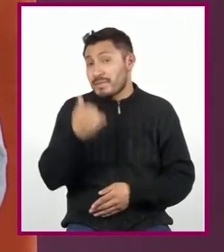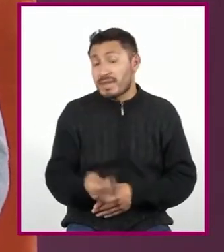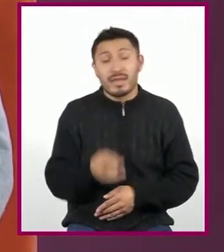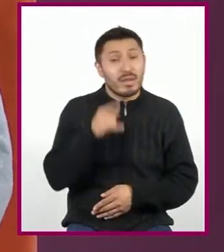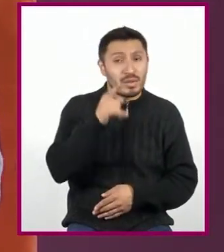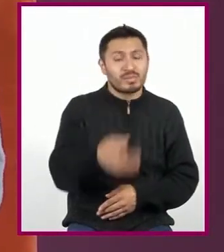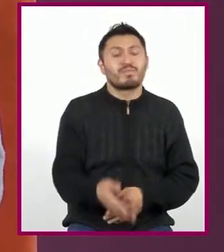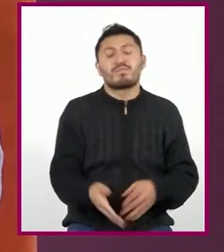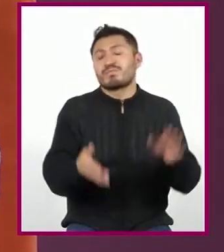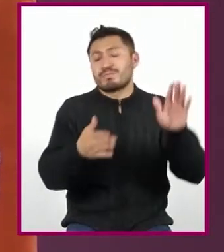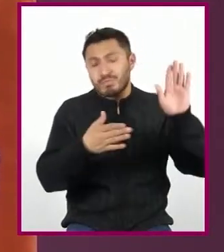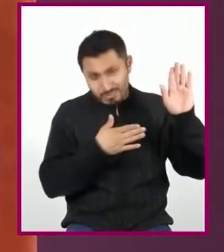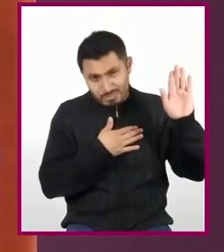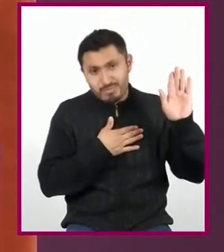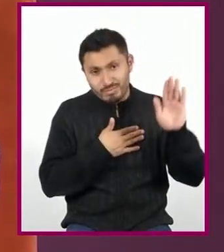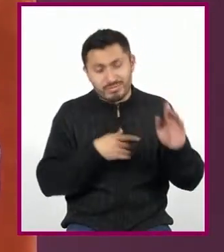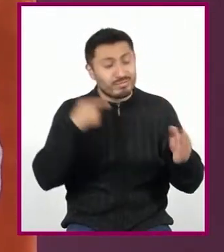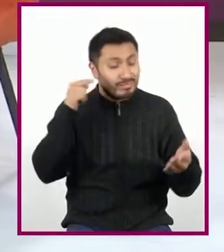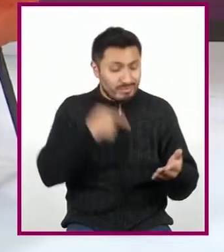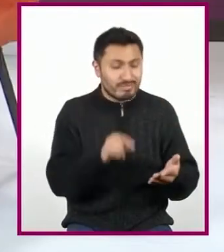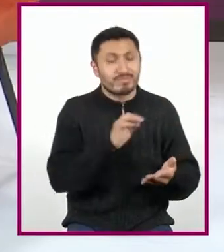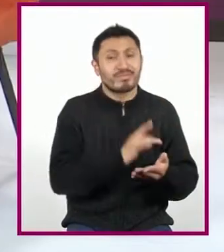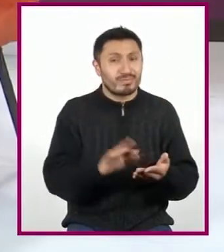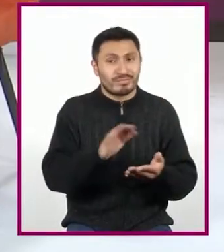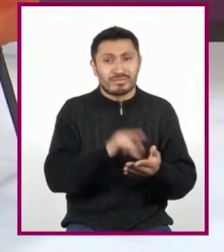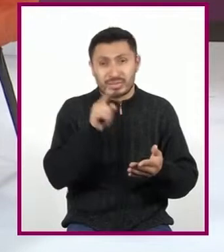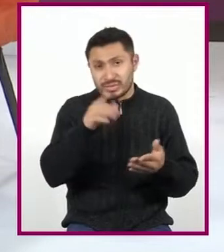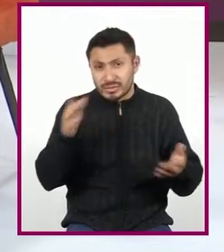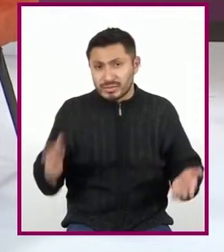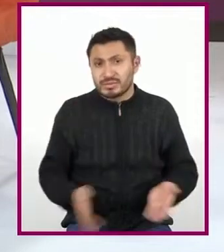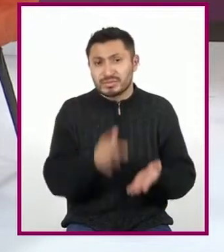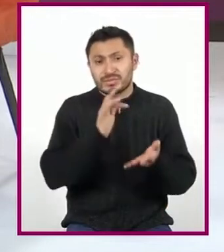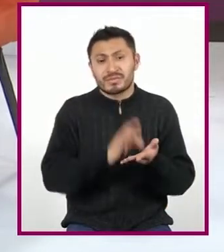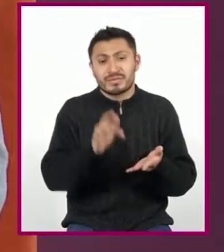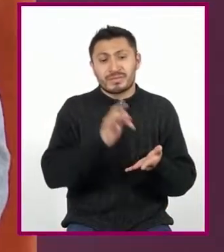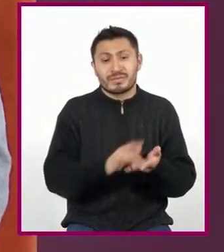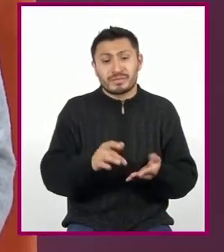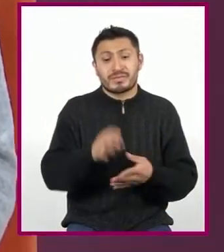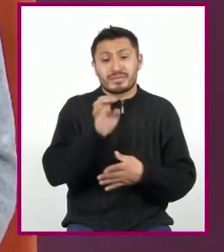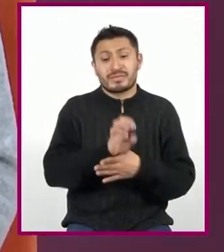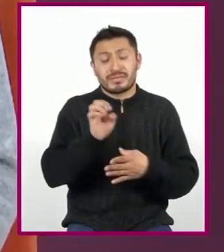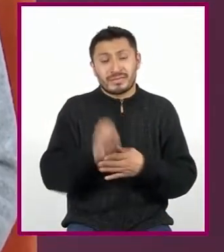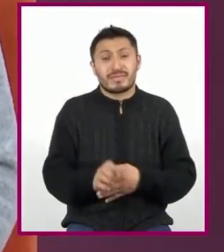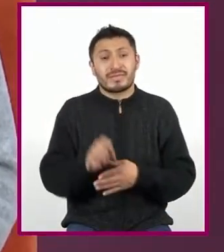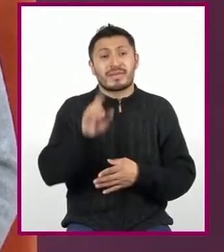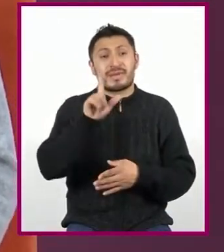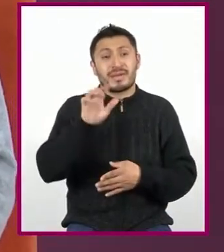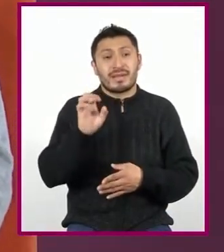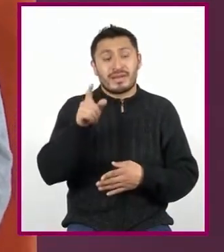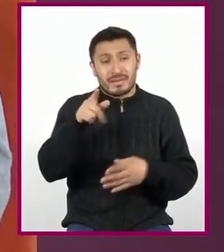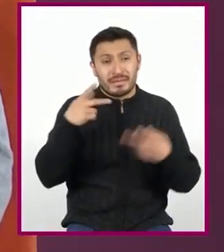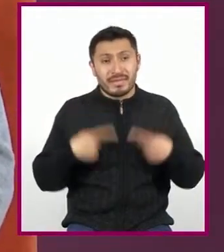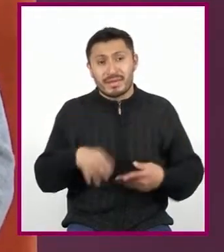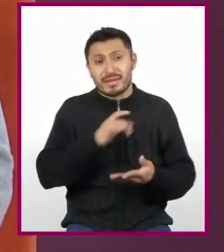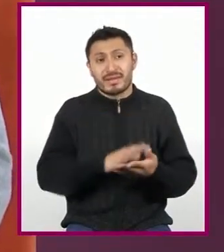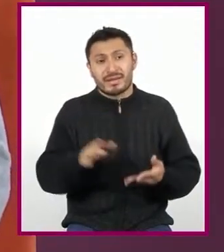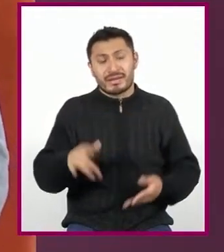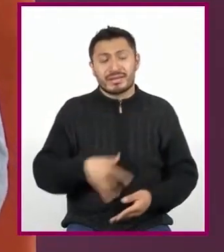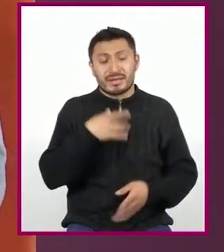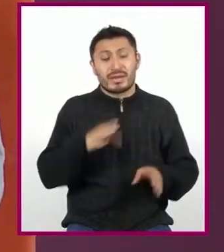o explicación que hace el autor u otra persona con el motivo de enterar al lector de los objetivos de la